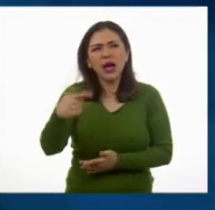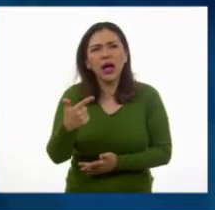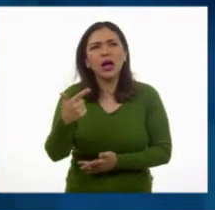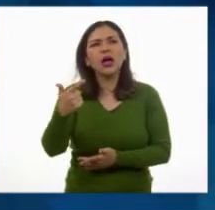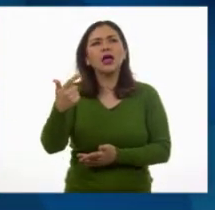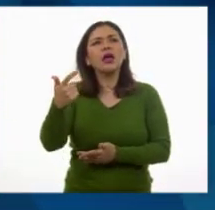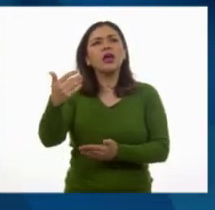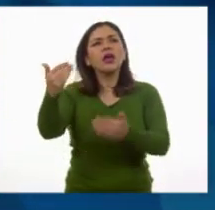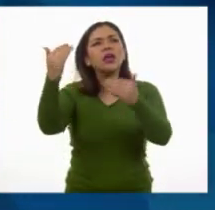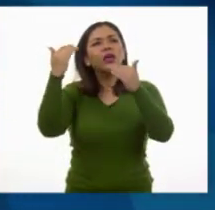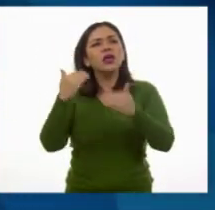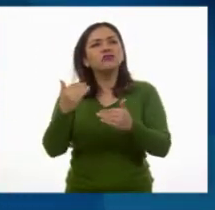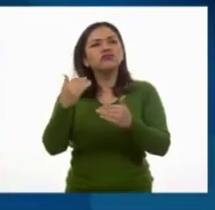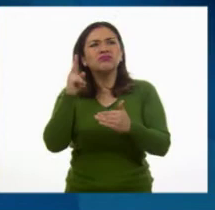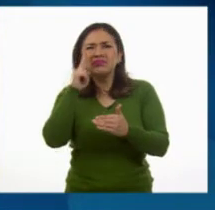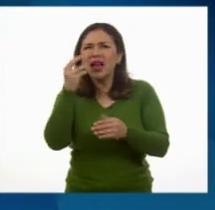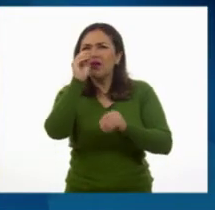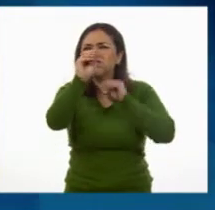Ajá, sí, sí.